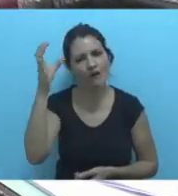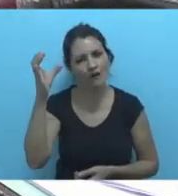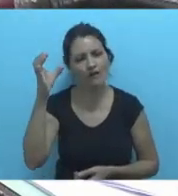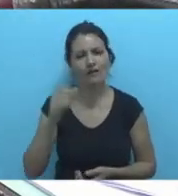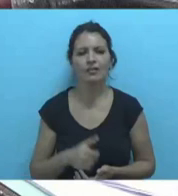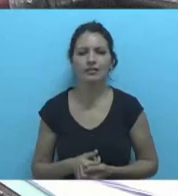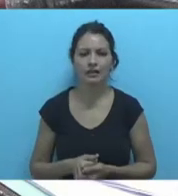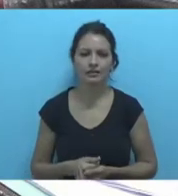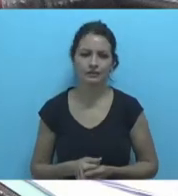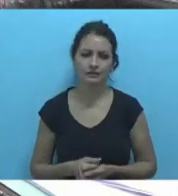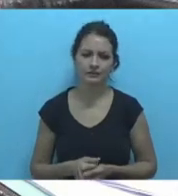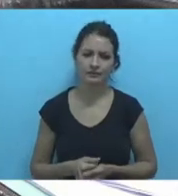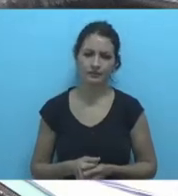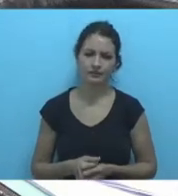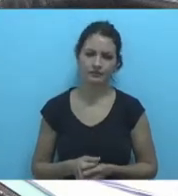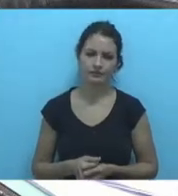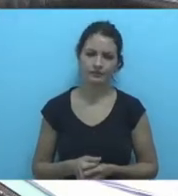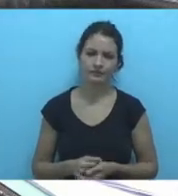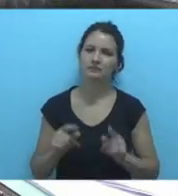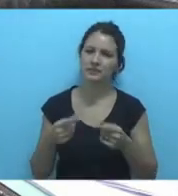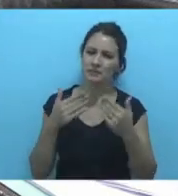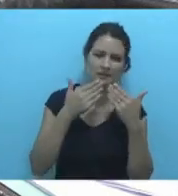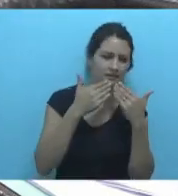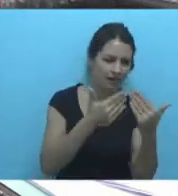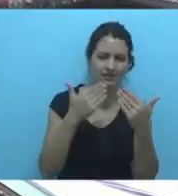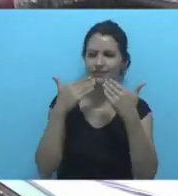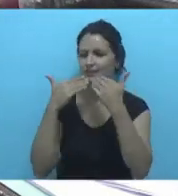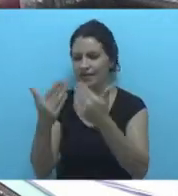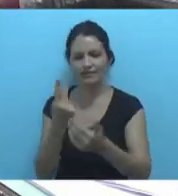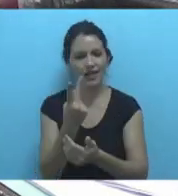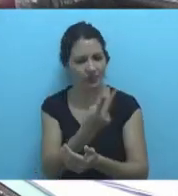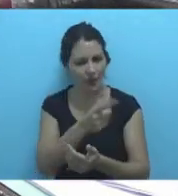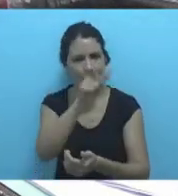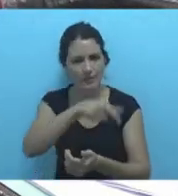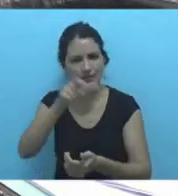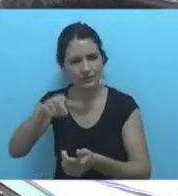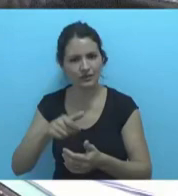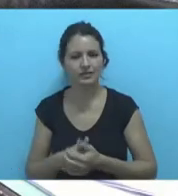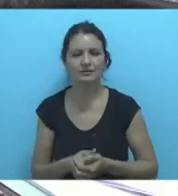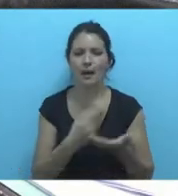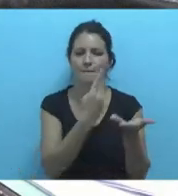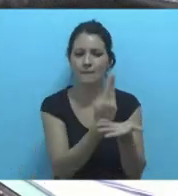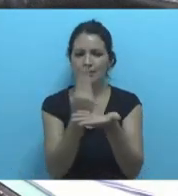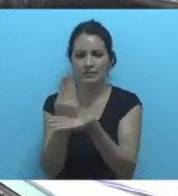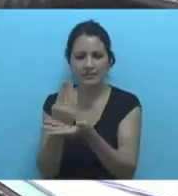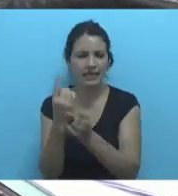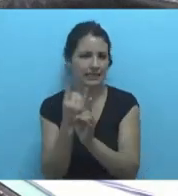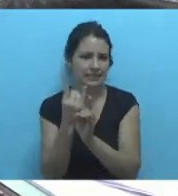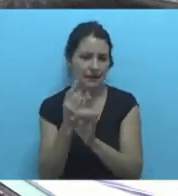recordar y a llevar con nosotros. Y también gracias a Roberto, gracias a Juane y presentes los